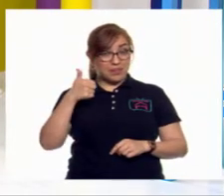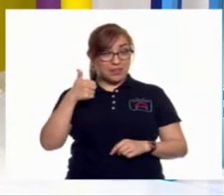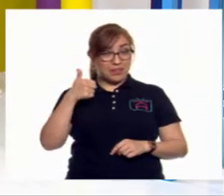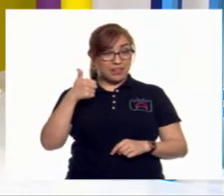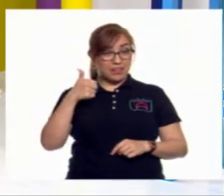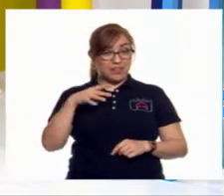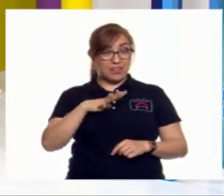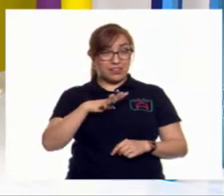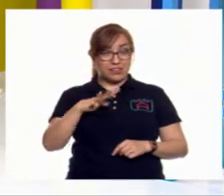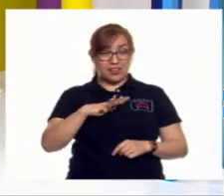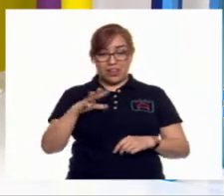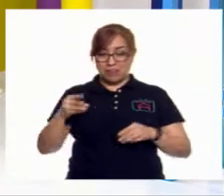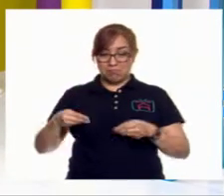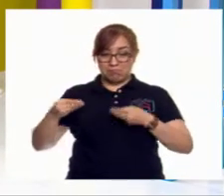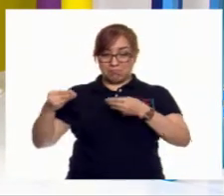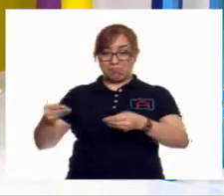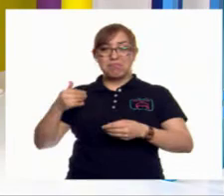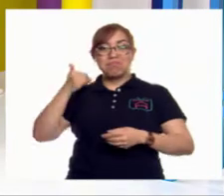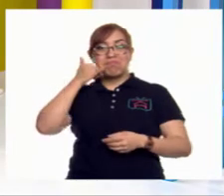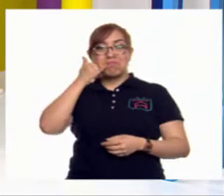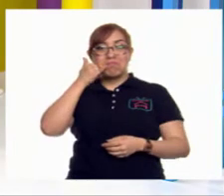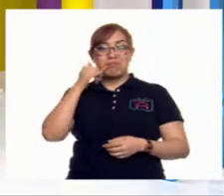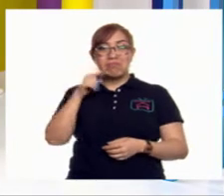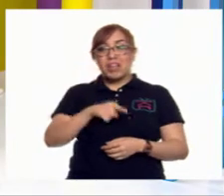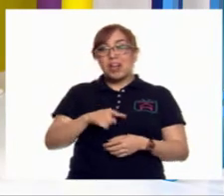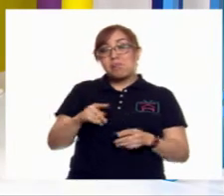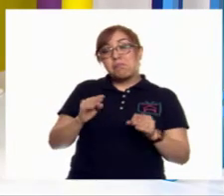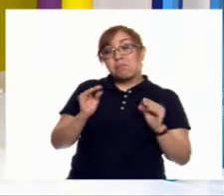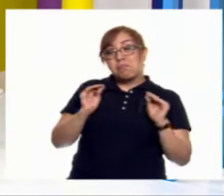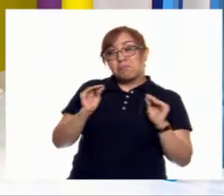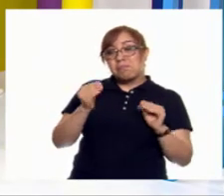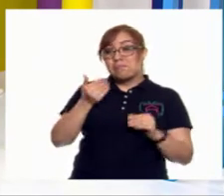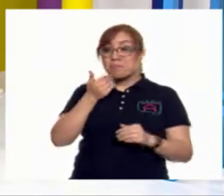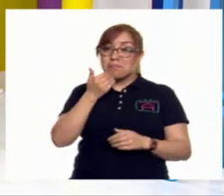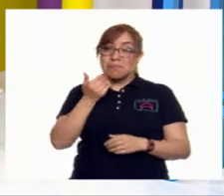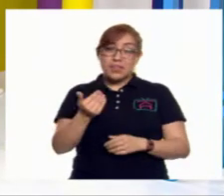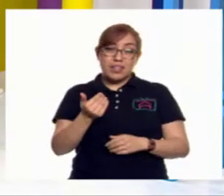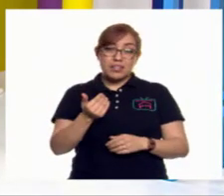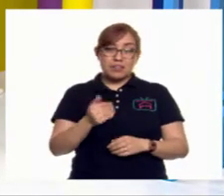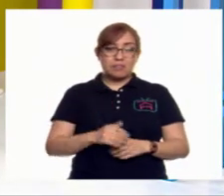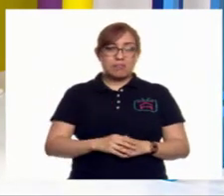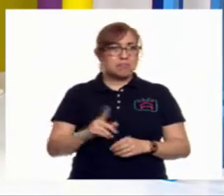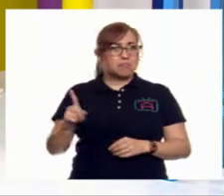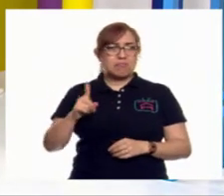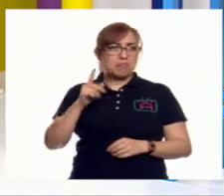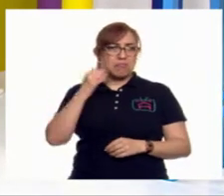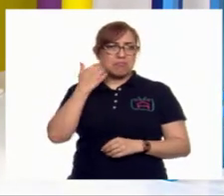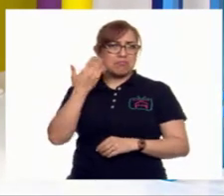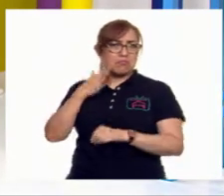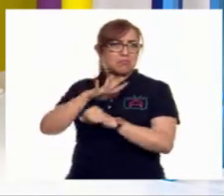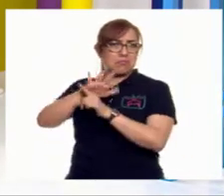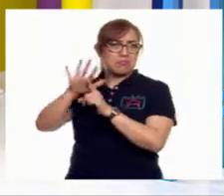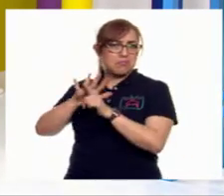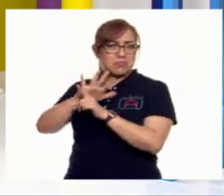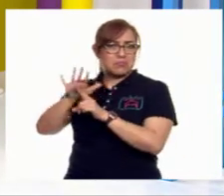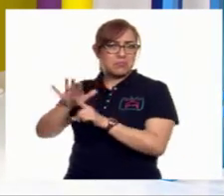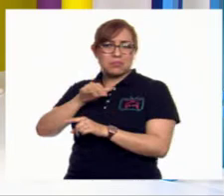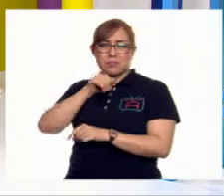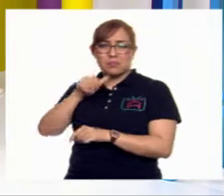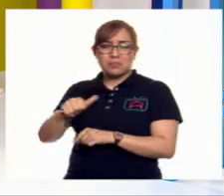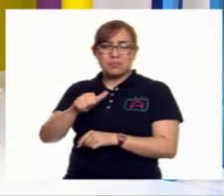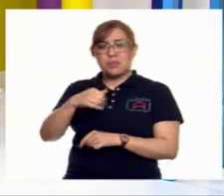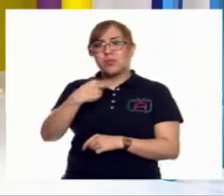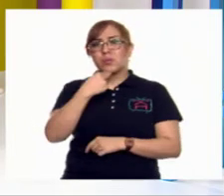ninguna objeción, no estaba pidiendo nada, en realidad no trató de convencer y utiliza otro